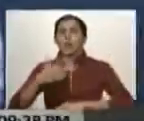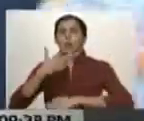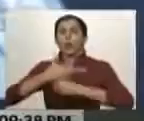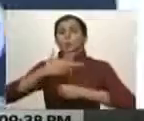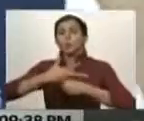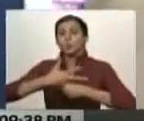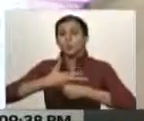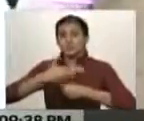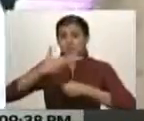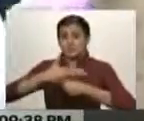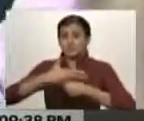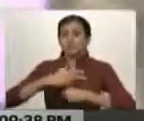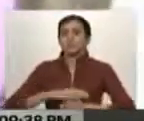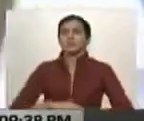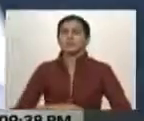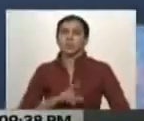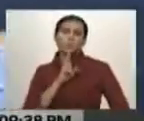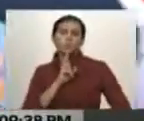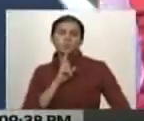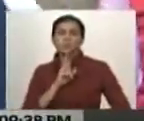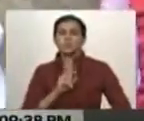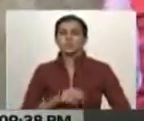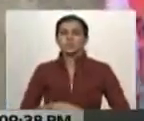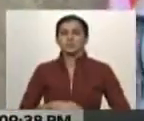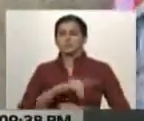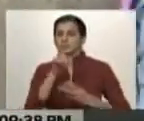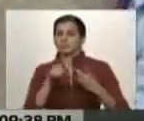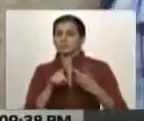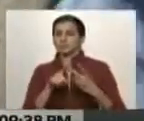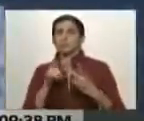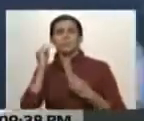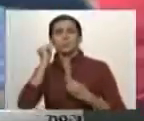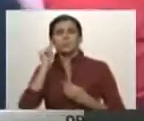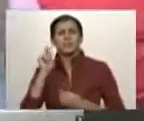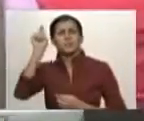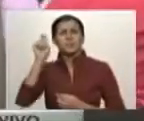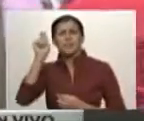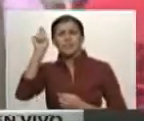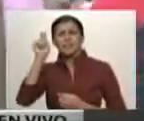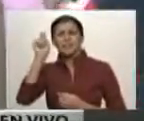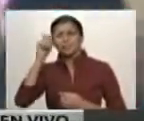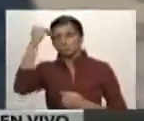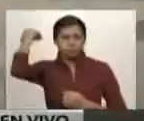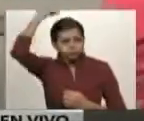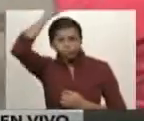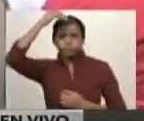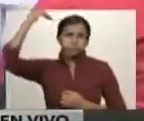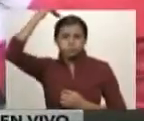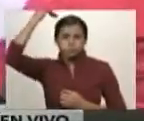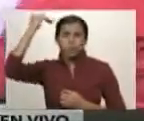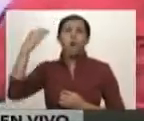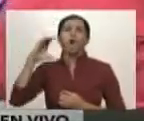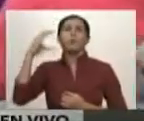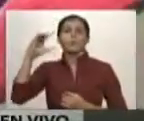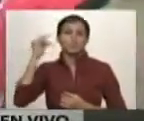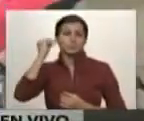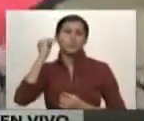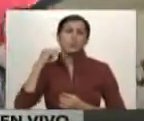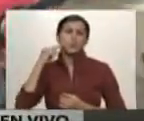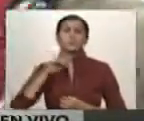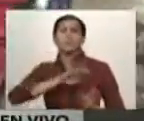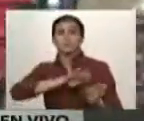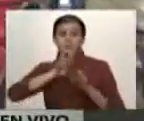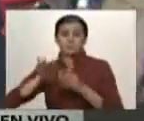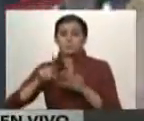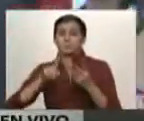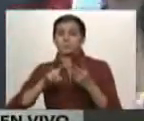zelaya la colombiana piedad córdoba también se encuentra la colombiana clara rojas